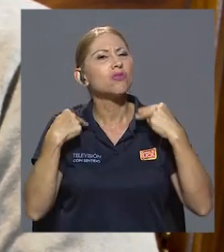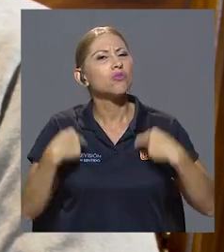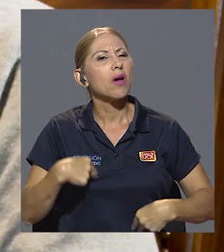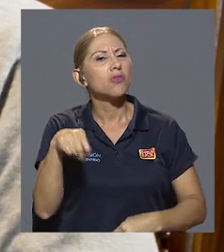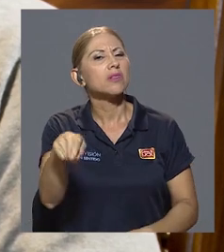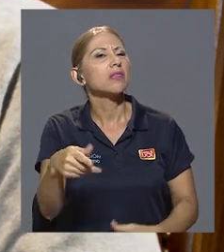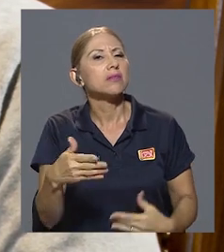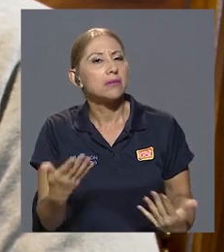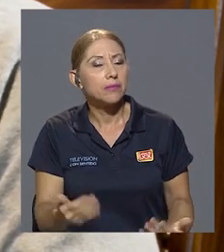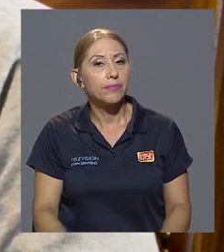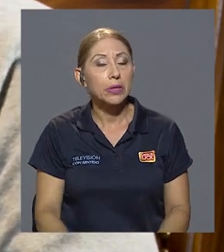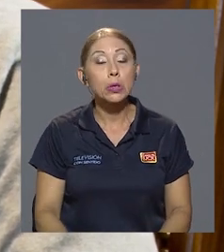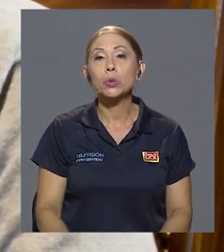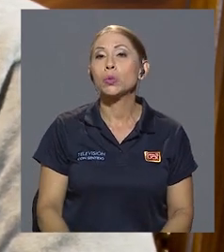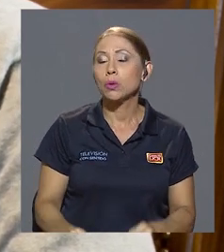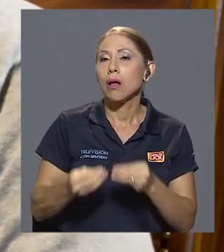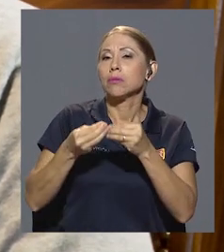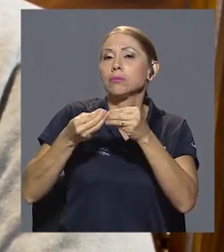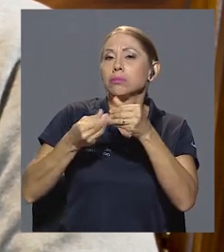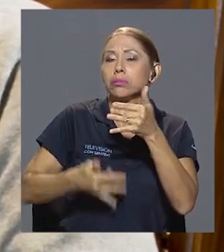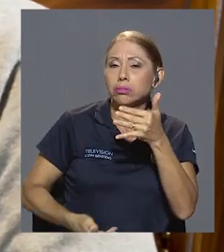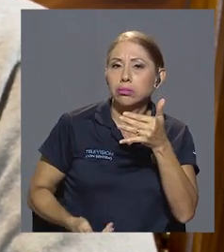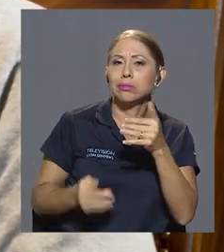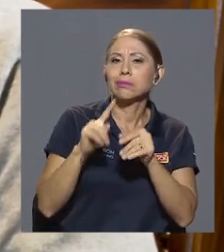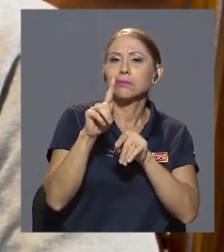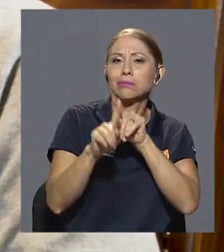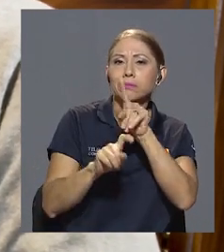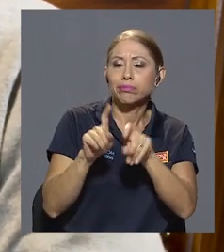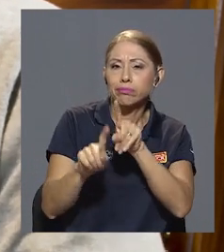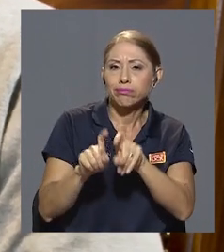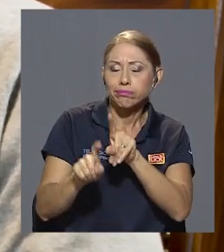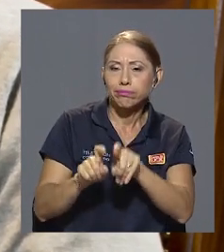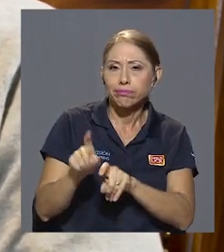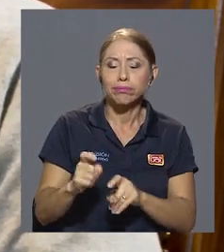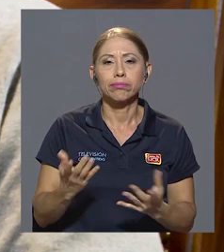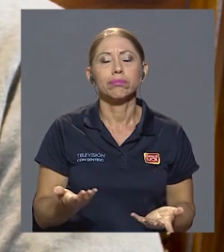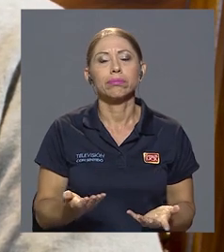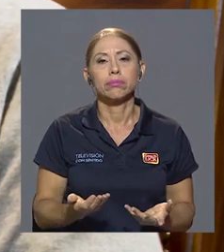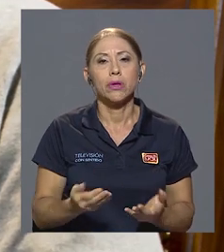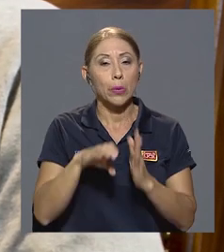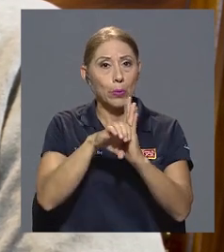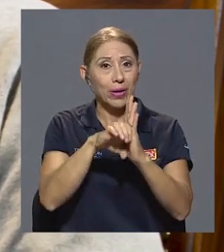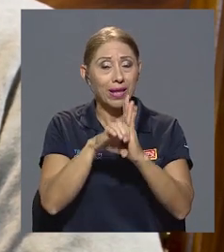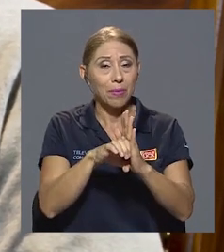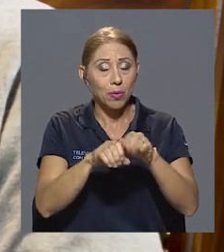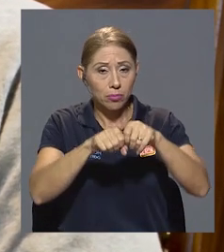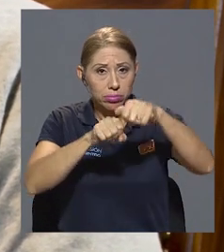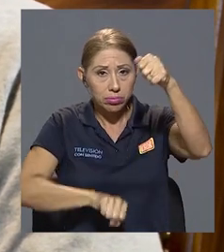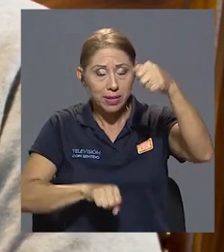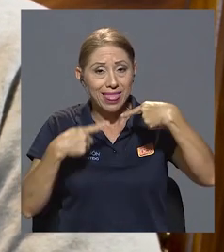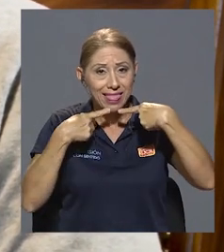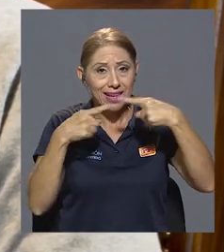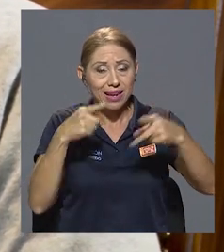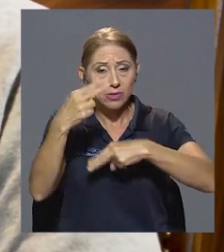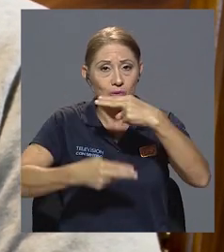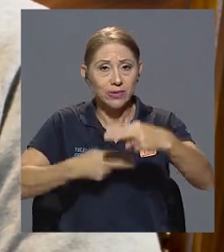hay una gran cantidad de interrogantes bueno por ejemplo la declaración universal de